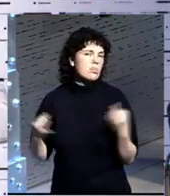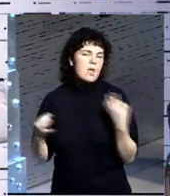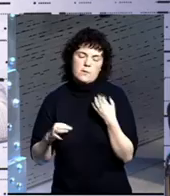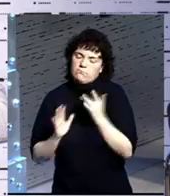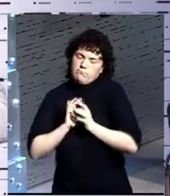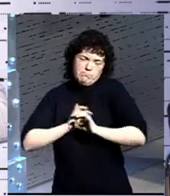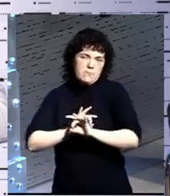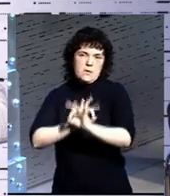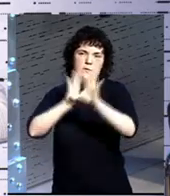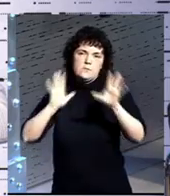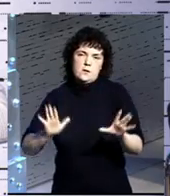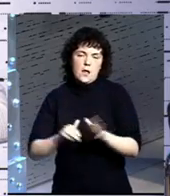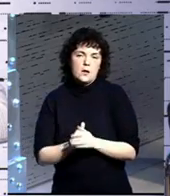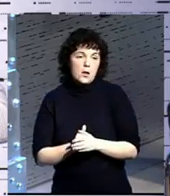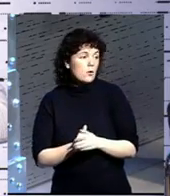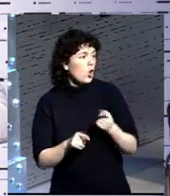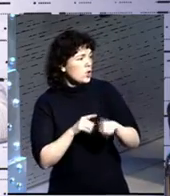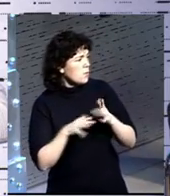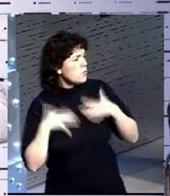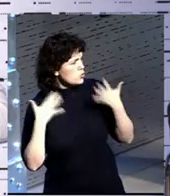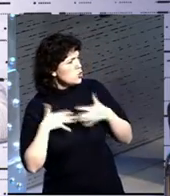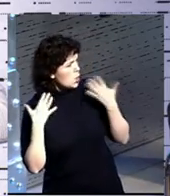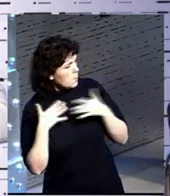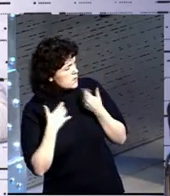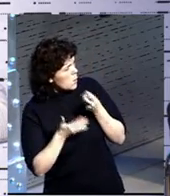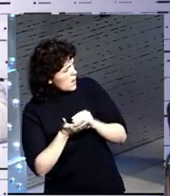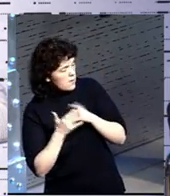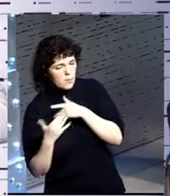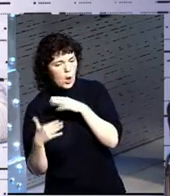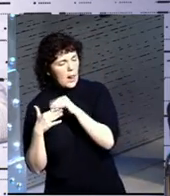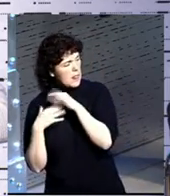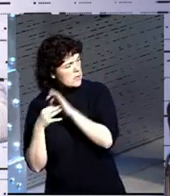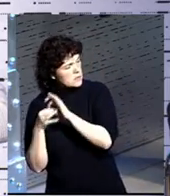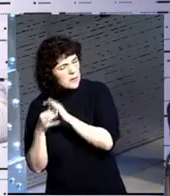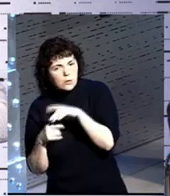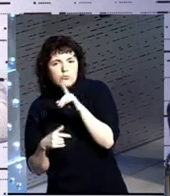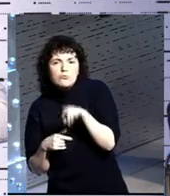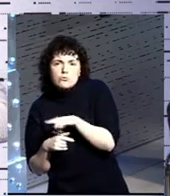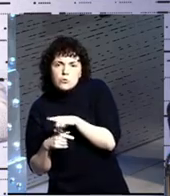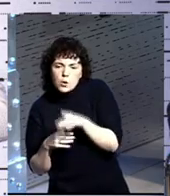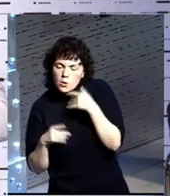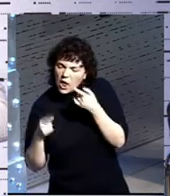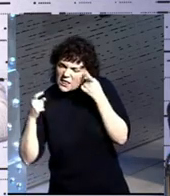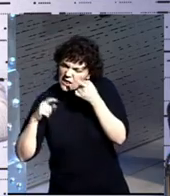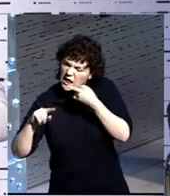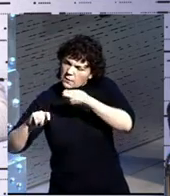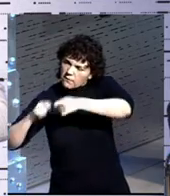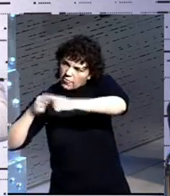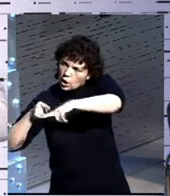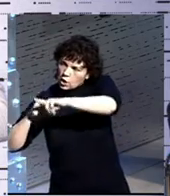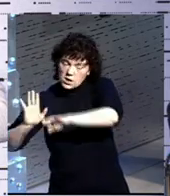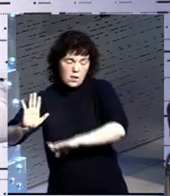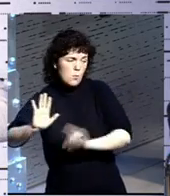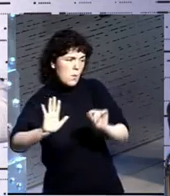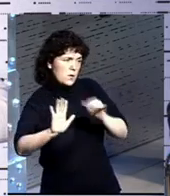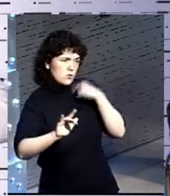claros. Se encuentra uno con sorpresas de vez en cuando ya en el trato con los clientes, de que se les intenta vender algo y te dicen, un momentito, que esto ya me lo